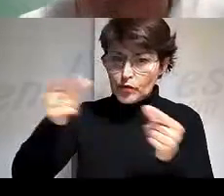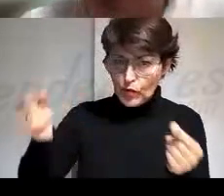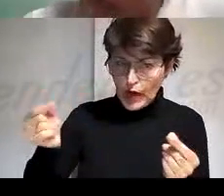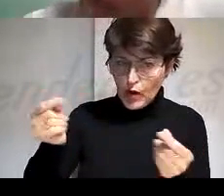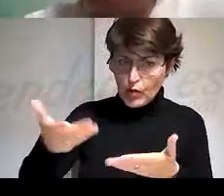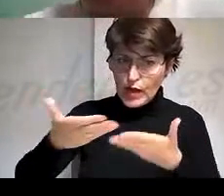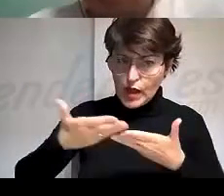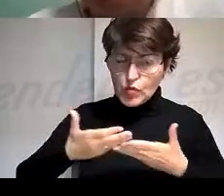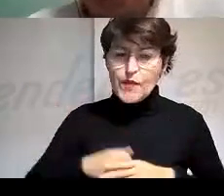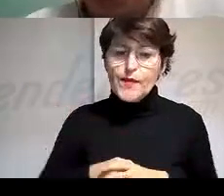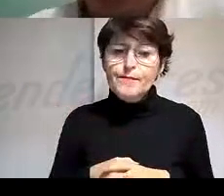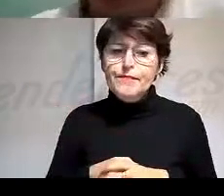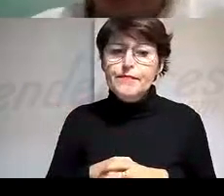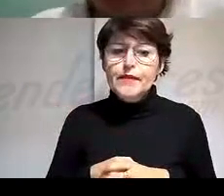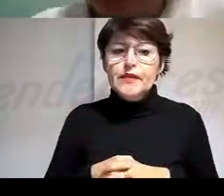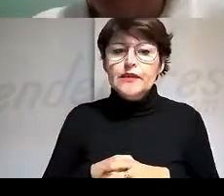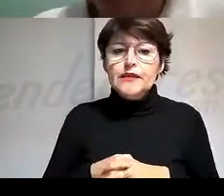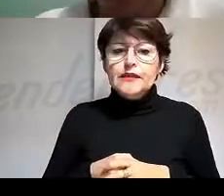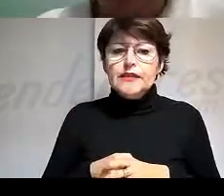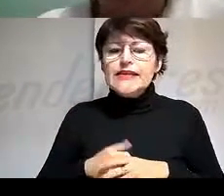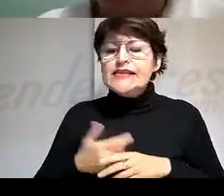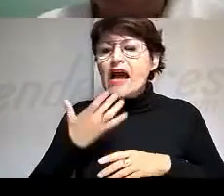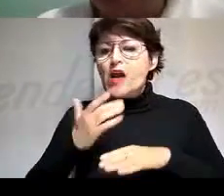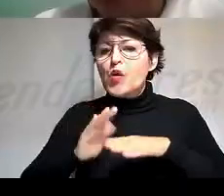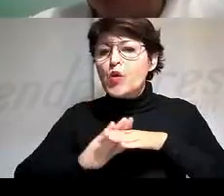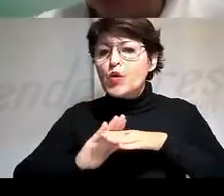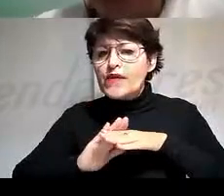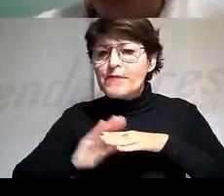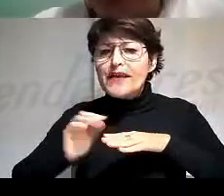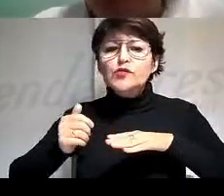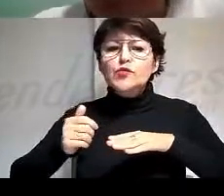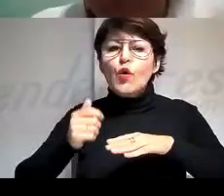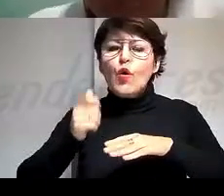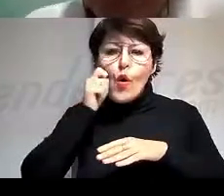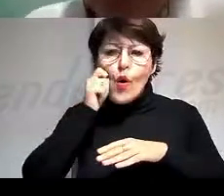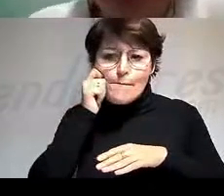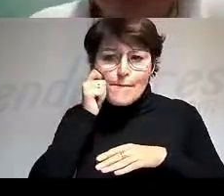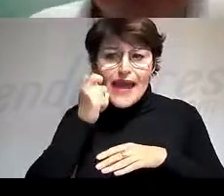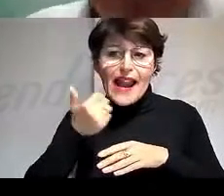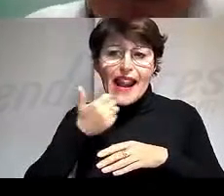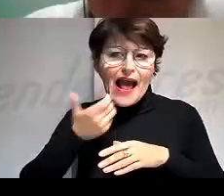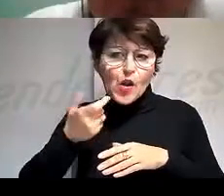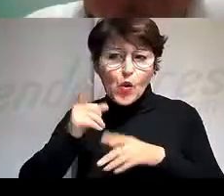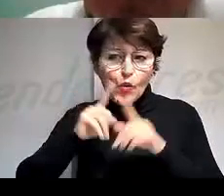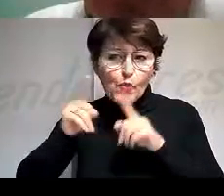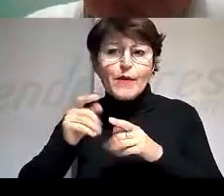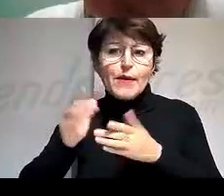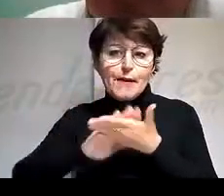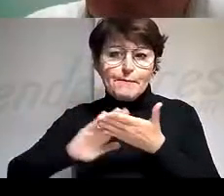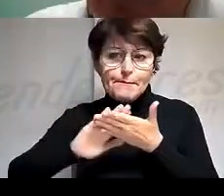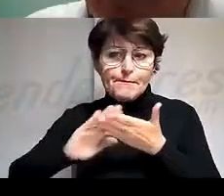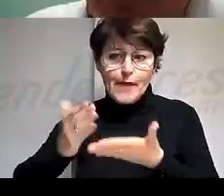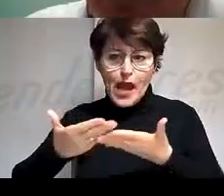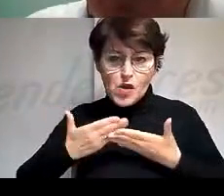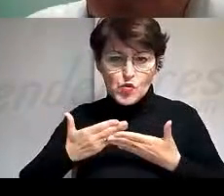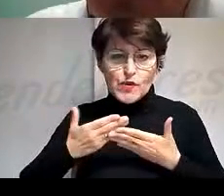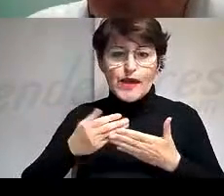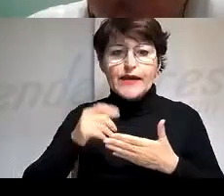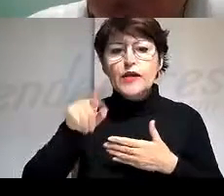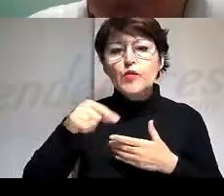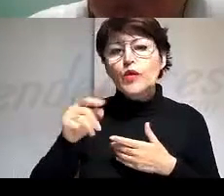en caso de que haya podido haber alguna quemadura, algún rozamiento, alguna lesión a nivel cutáneo, nos va a venir de perlas. Y luego tiene 3 aceites esenciales